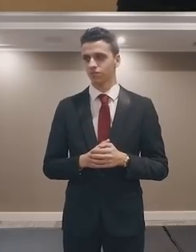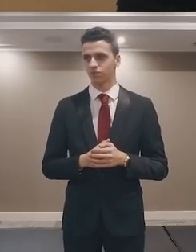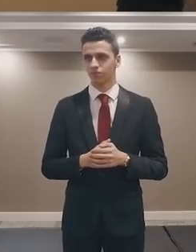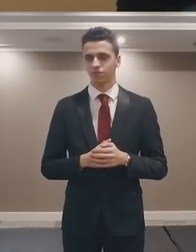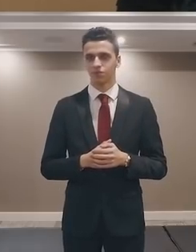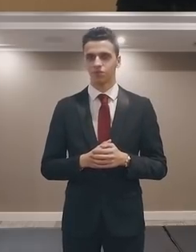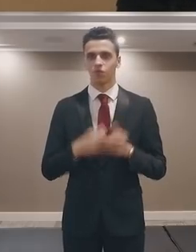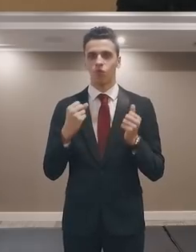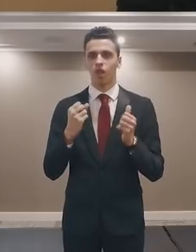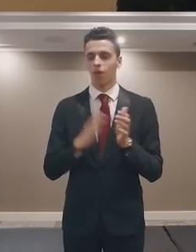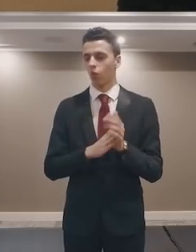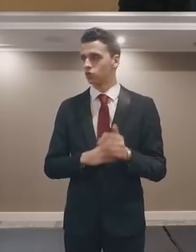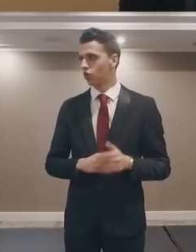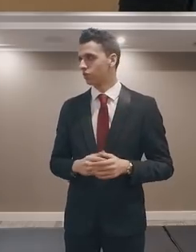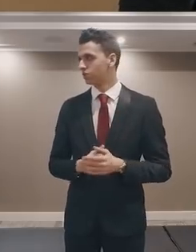avanzado muchísimo